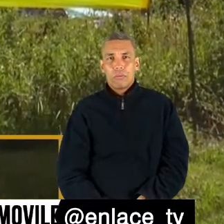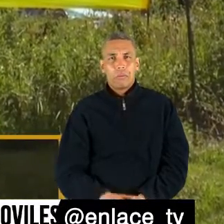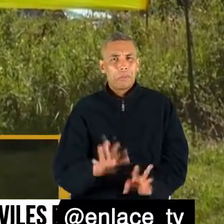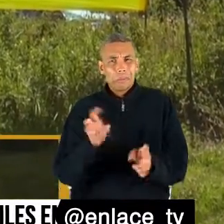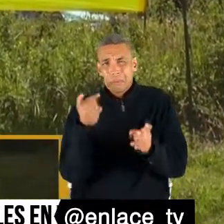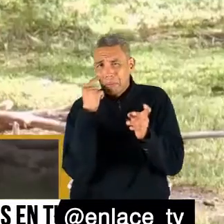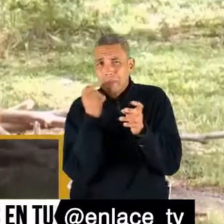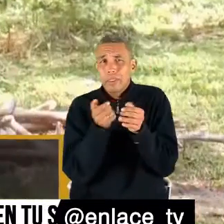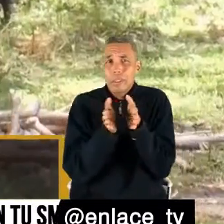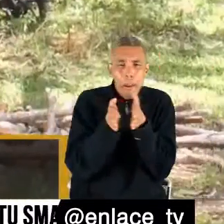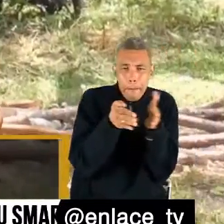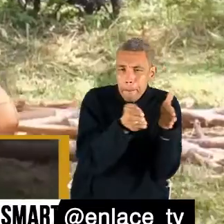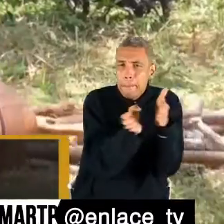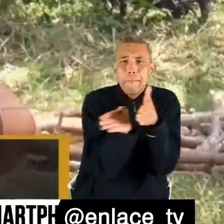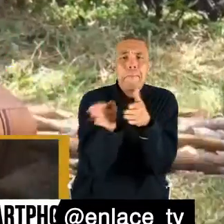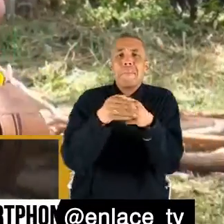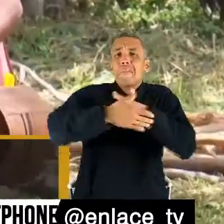electrificación,